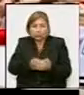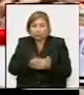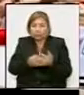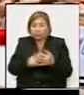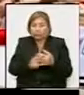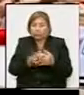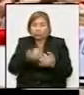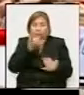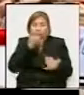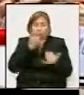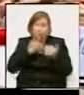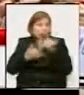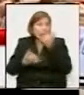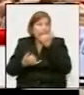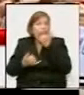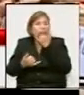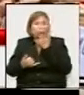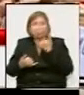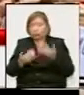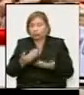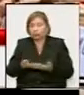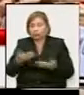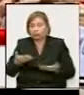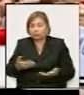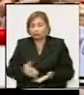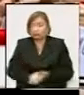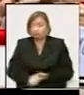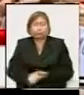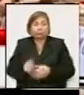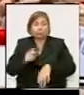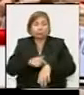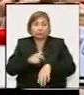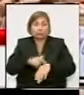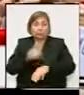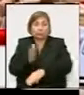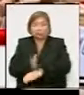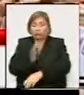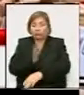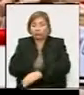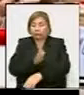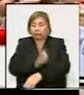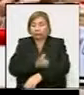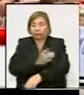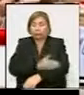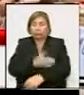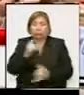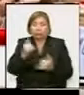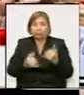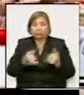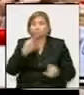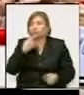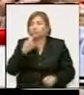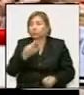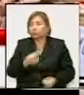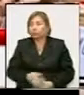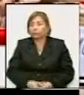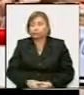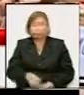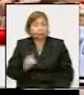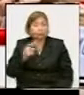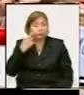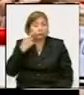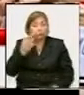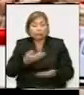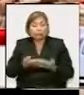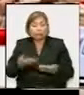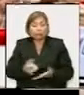esos errores que se han cometido en las entidades públicas al momento de desarrollar programas. Lo último que quiero mencionar es no perder de vista que, como cualquier